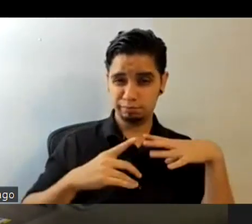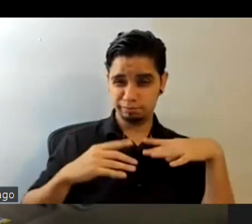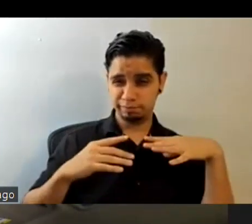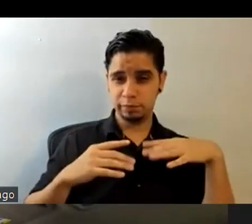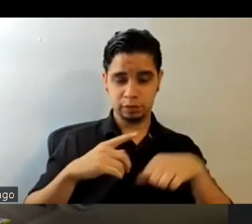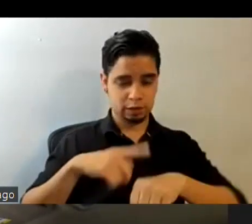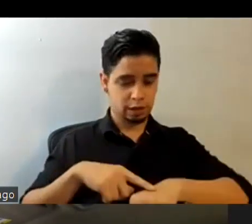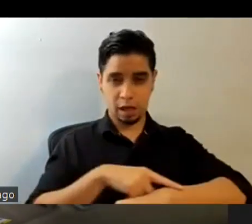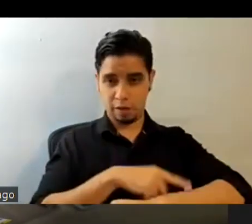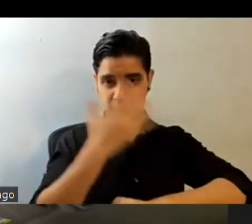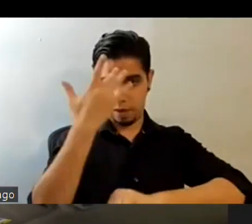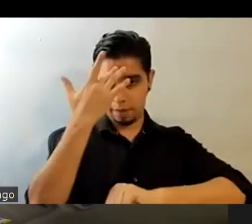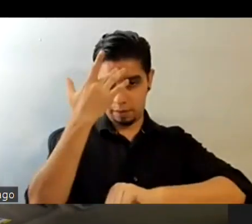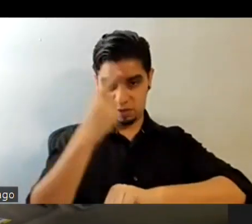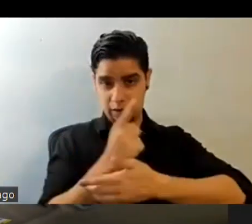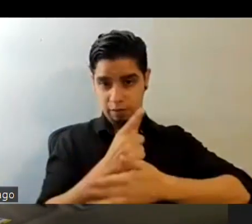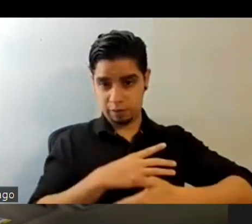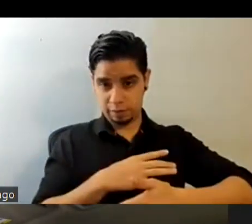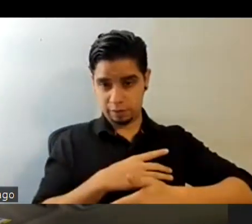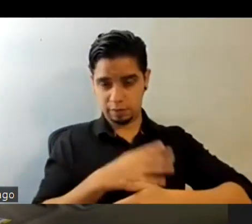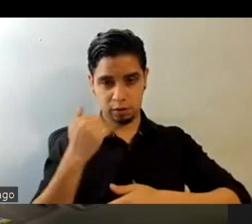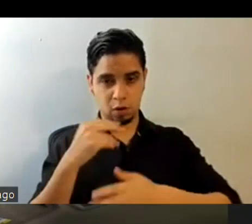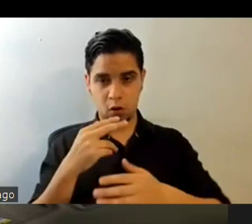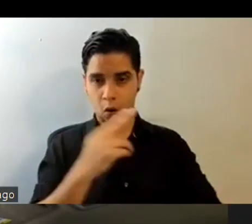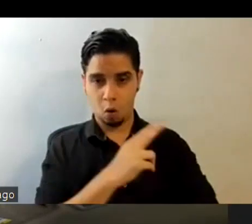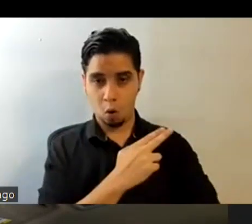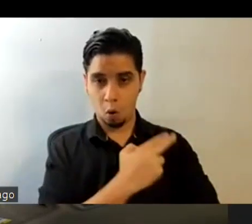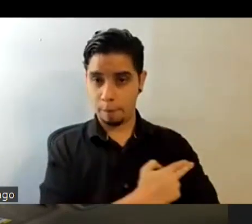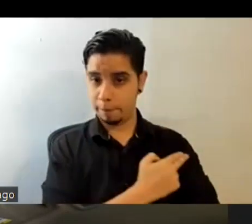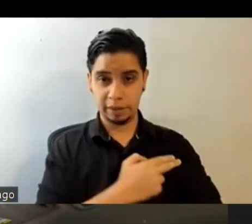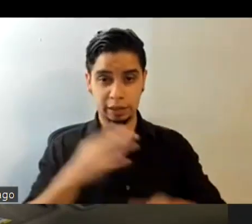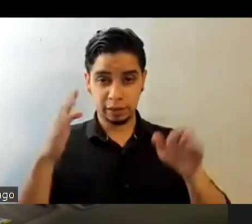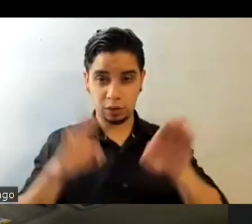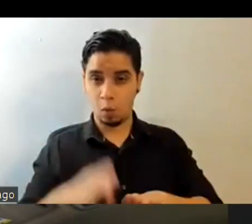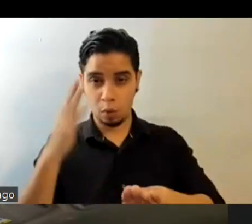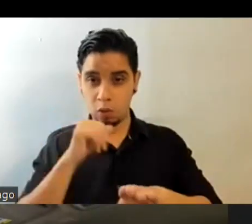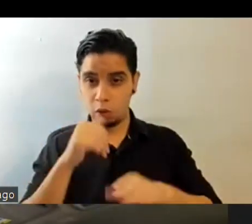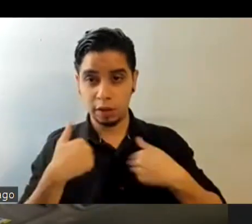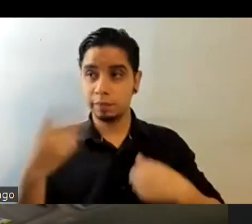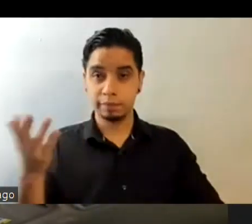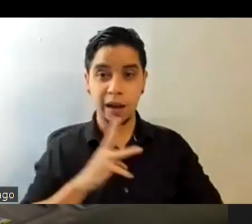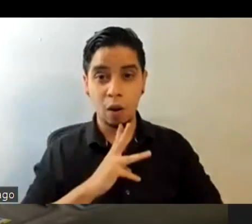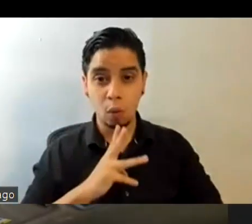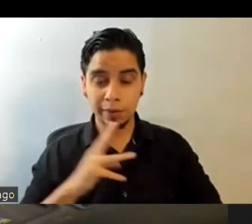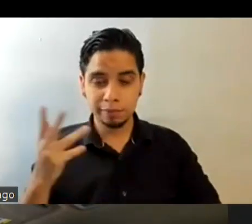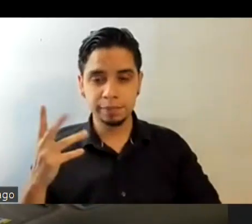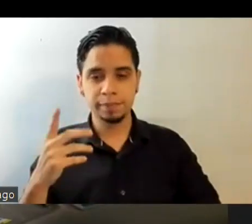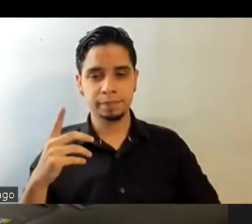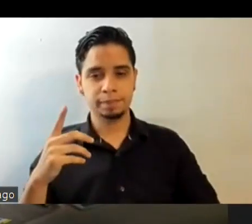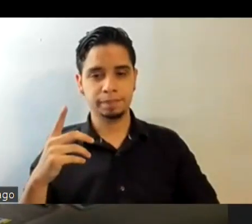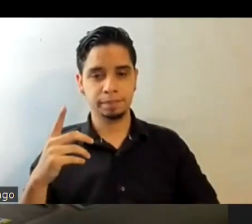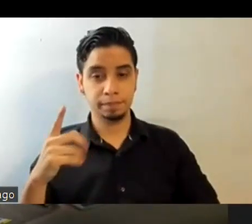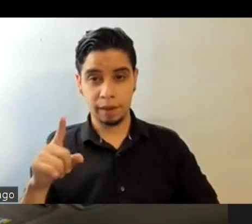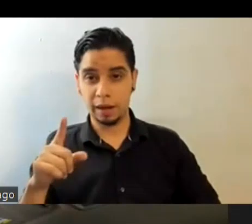culebrilla, que me dieron libre, porque el hospital prácticamente cerró porque no había agua. Y Oh. entonces ahí tuvimos que cerrar